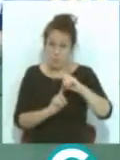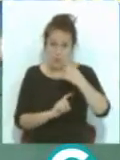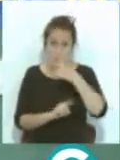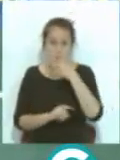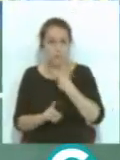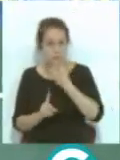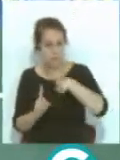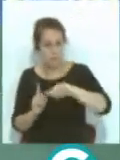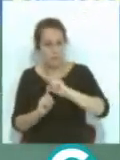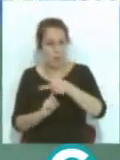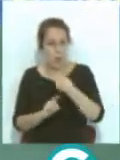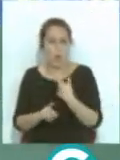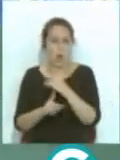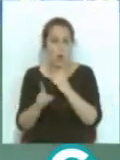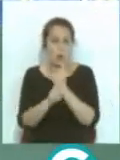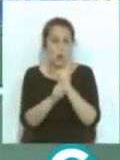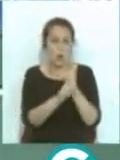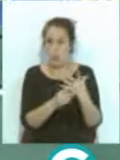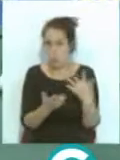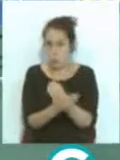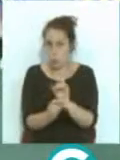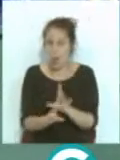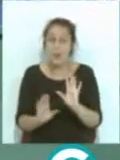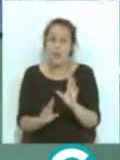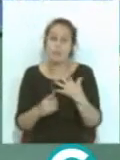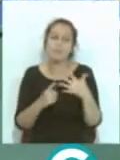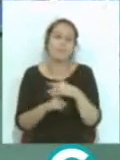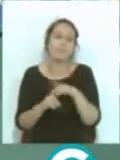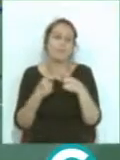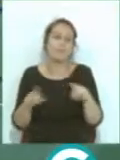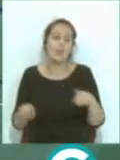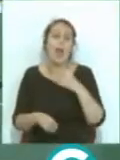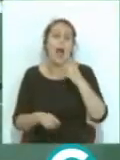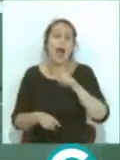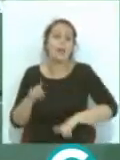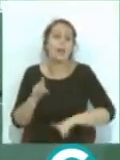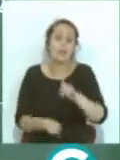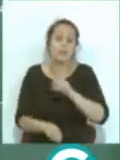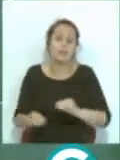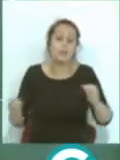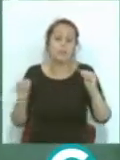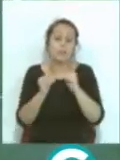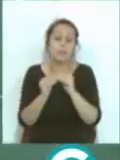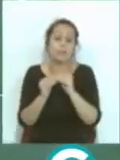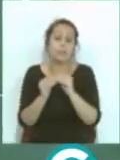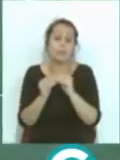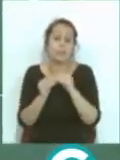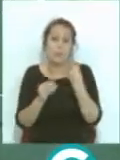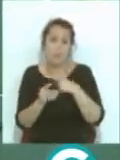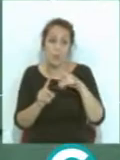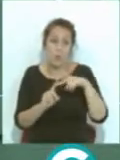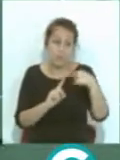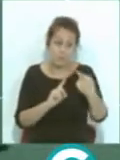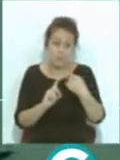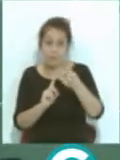segunda vuelta te vuelves a enfrentar a todos, pero en diferentes circunstancias. A veces coinciden, que pasa lo mismo en la ida que en la